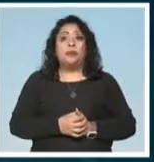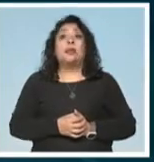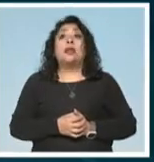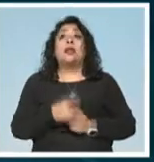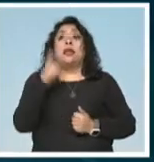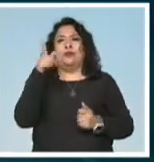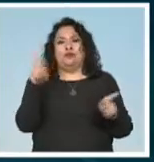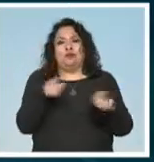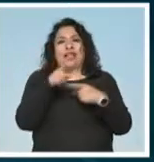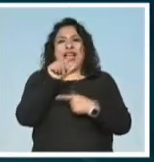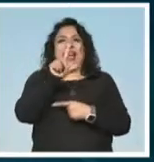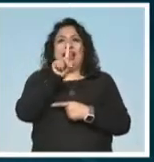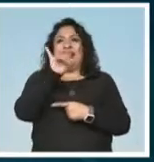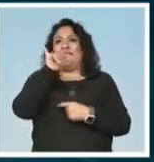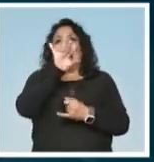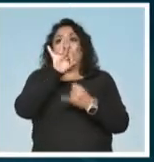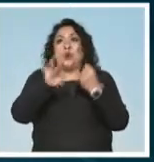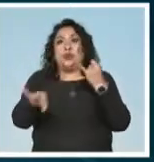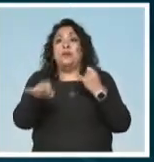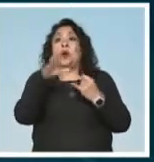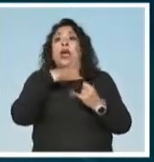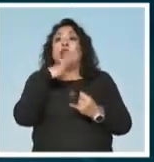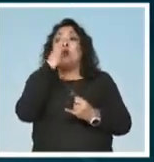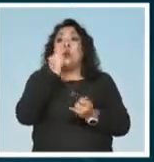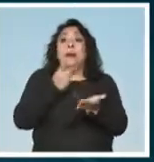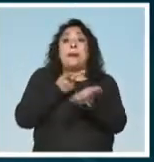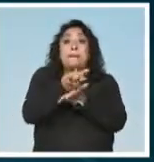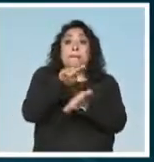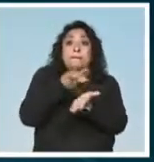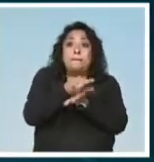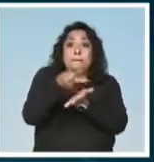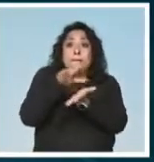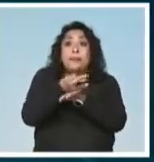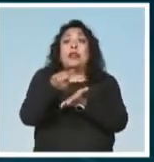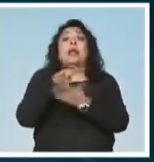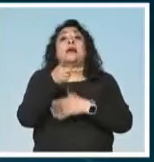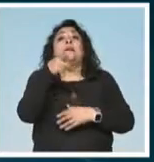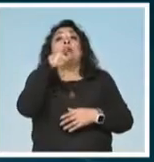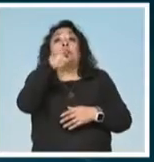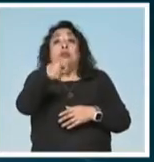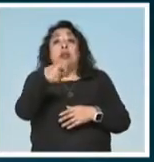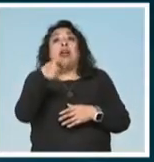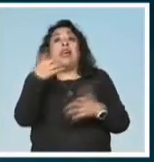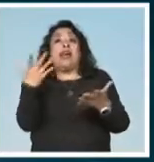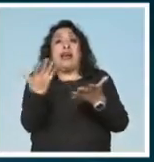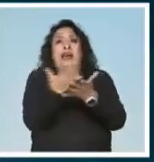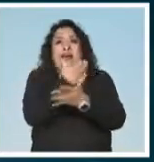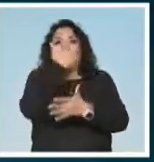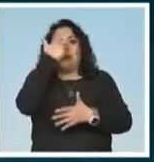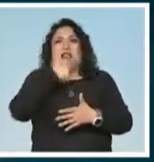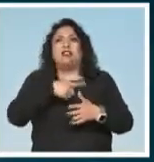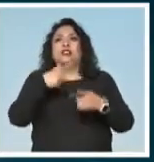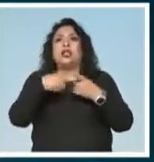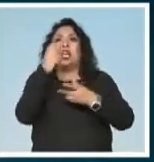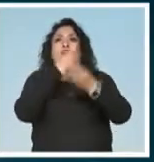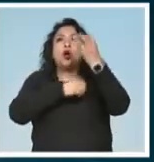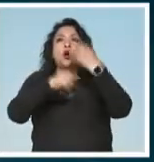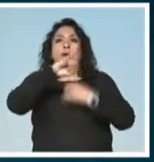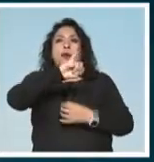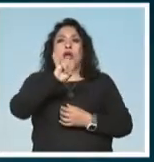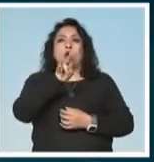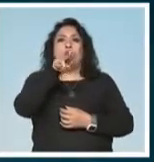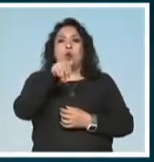El musical Aladdin terminó la noche con 9 premios en su haber. No obstante, la gran ganadora de la noche fue la obra Junio